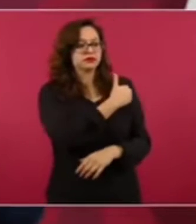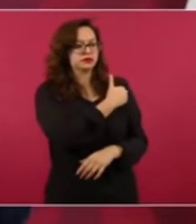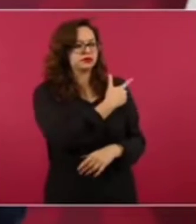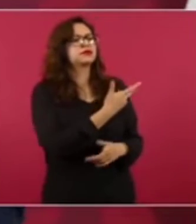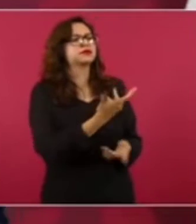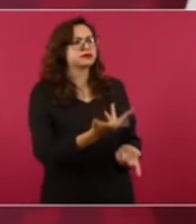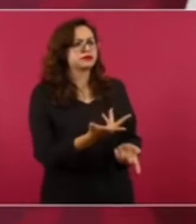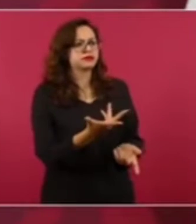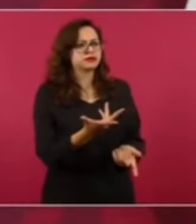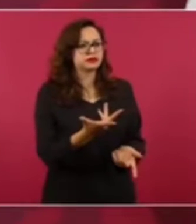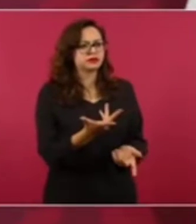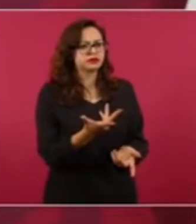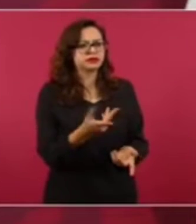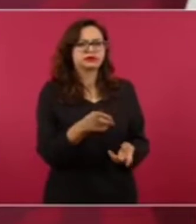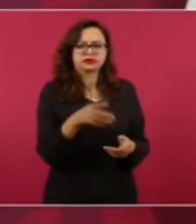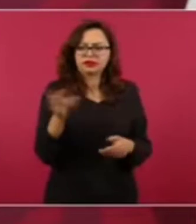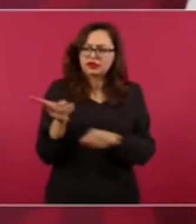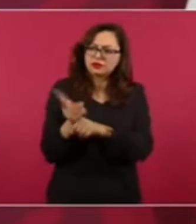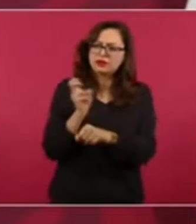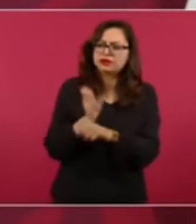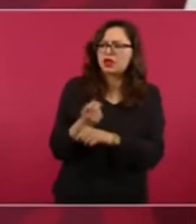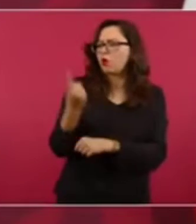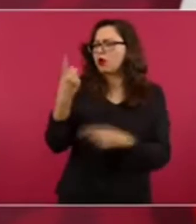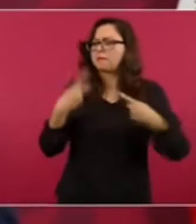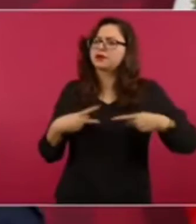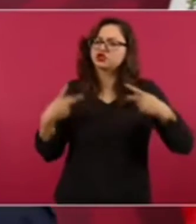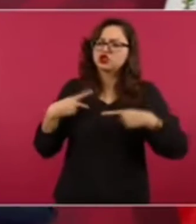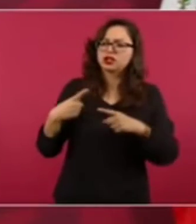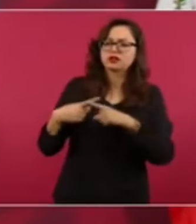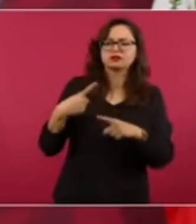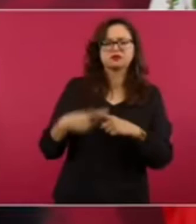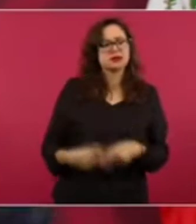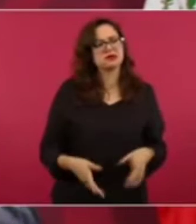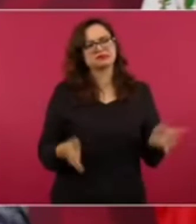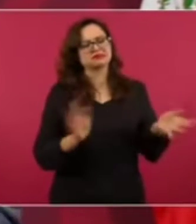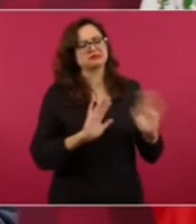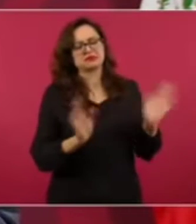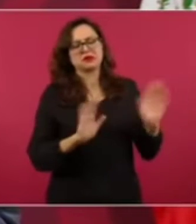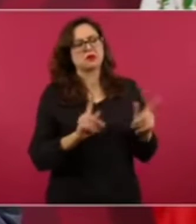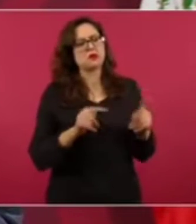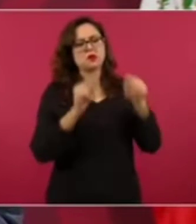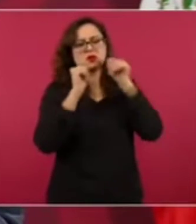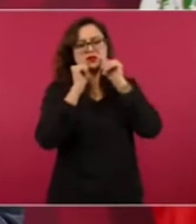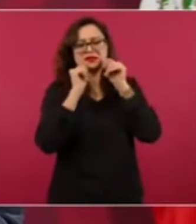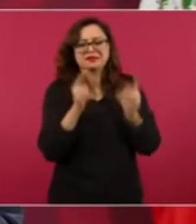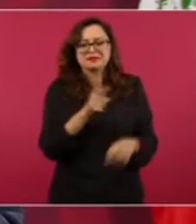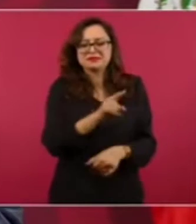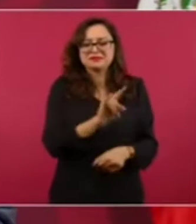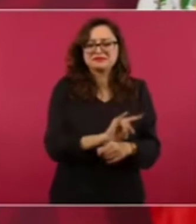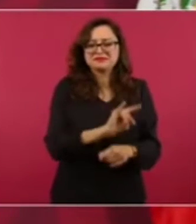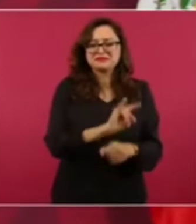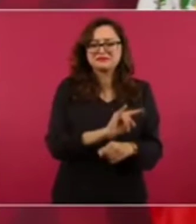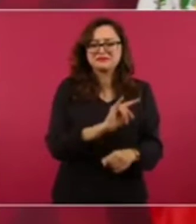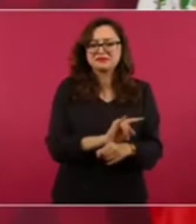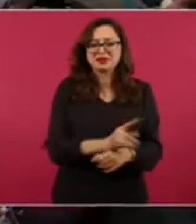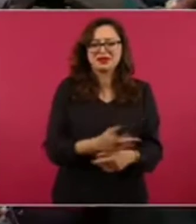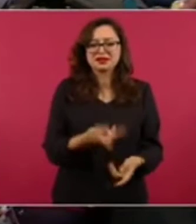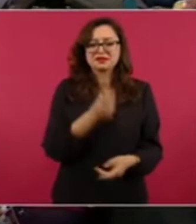Para equilibrar, porque lo que queremos es ser objetivo. Puro cuento. Ando